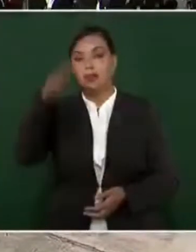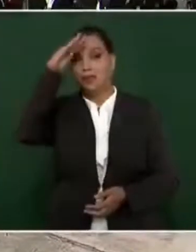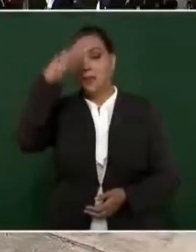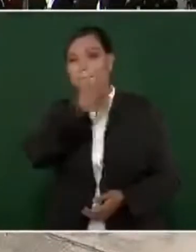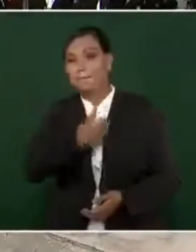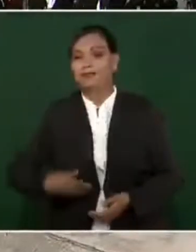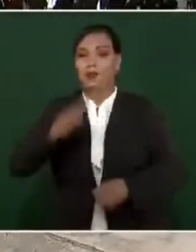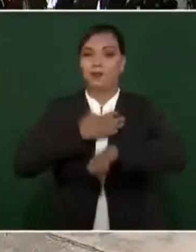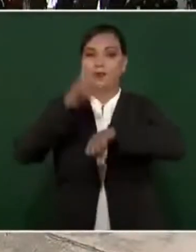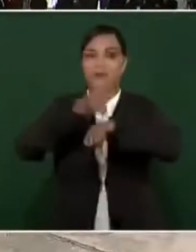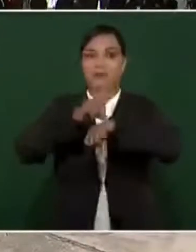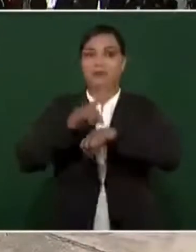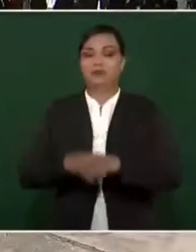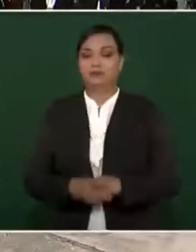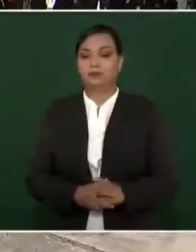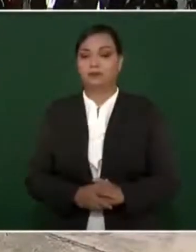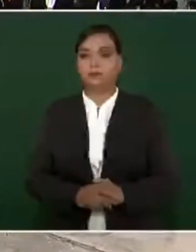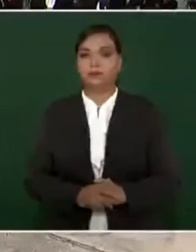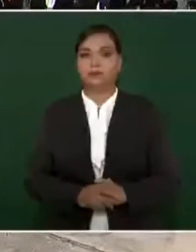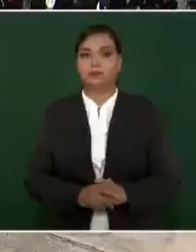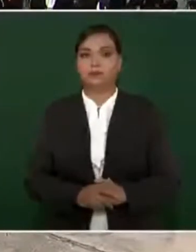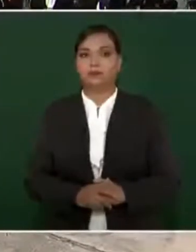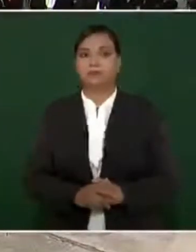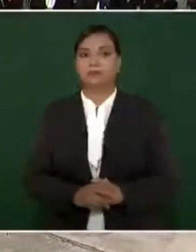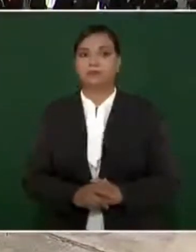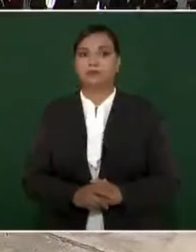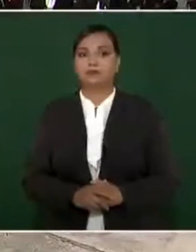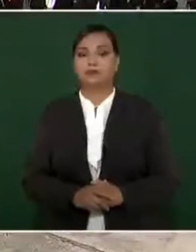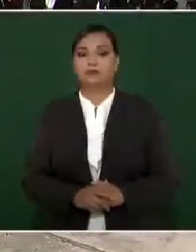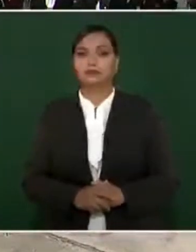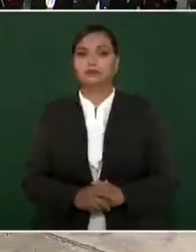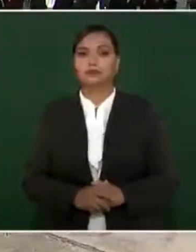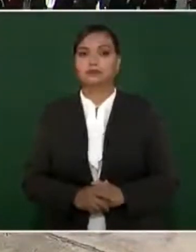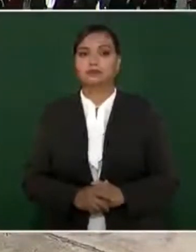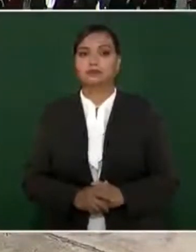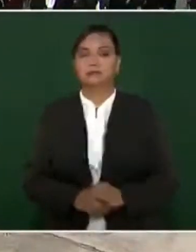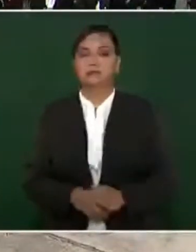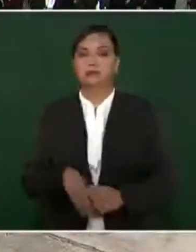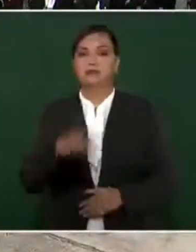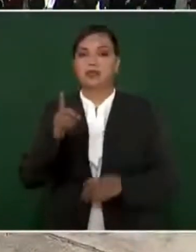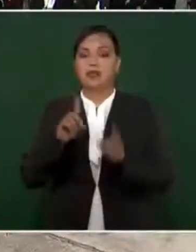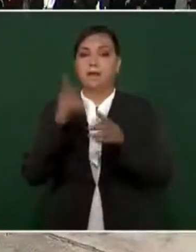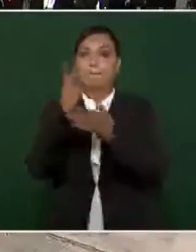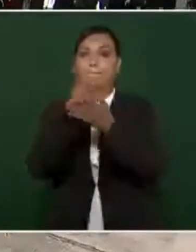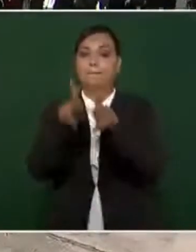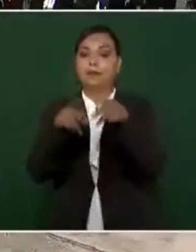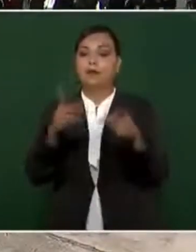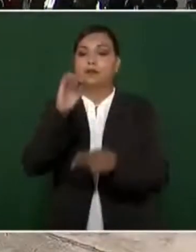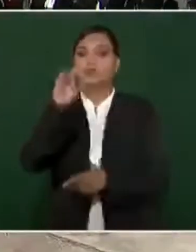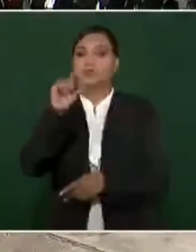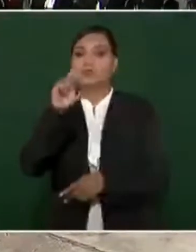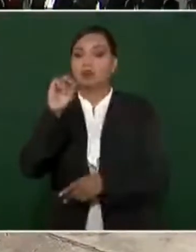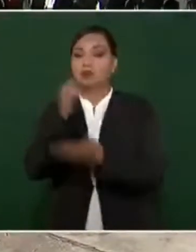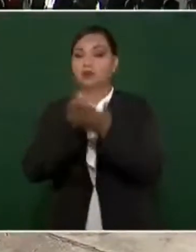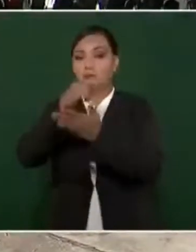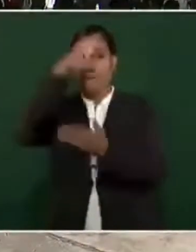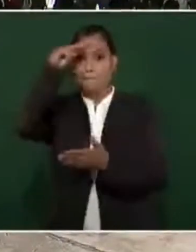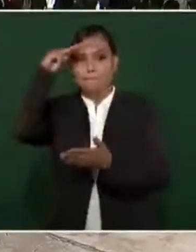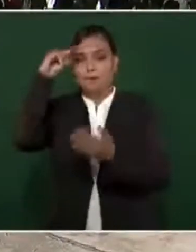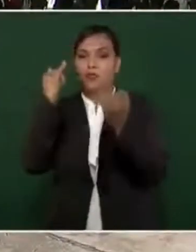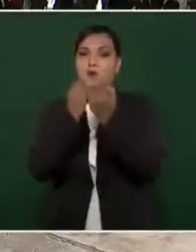Fernando Acuña Piñeiro, del diario Ciudad Victoria y del periódico digital Notifer. En primer lugar, una